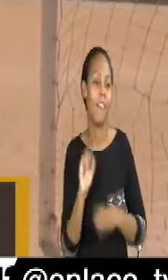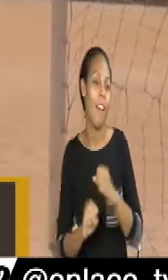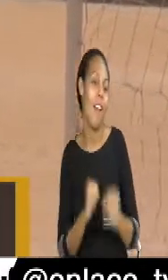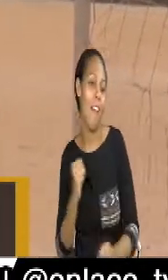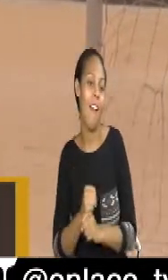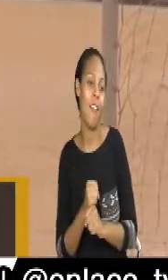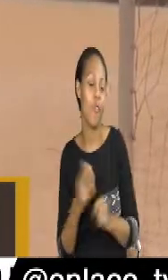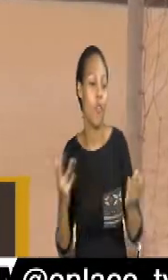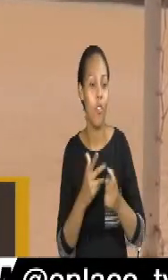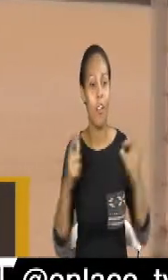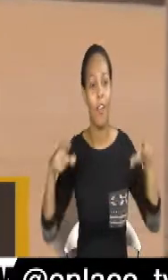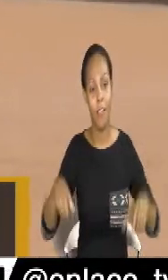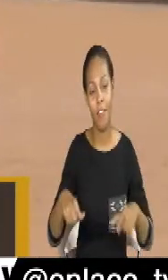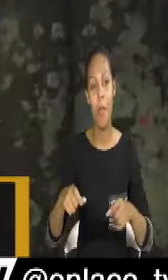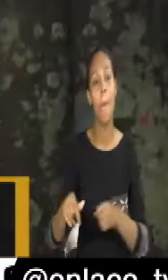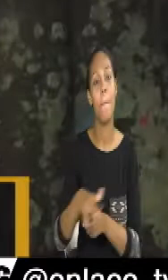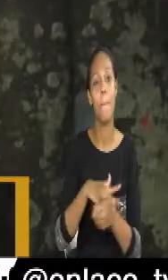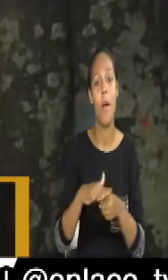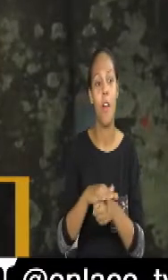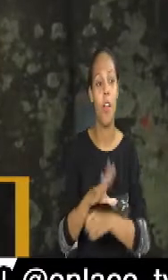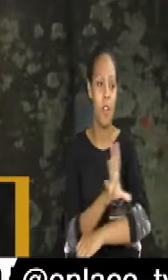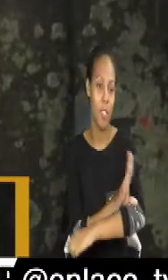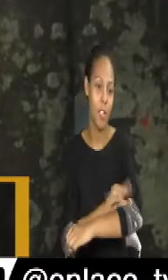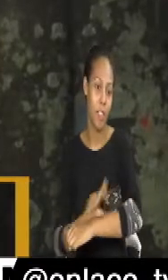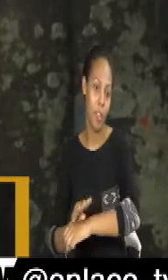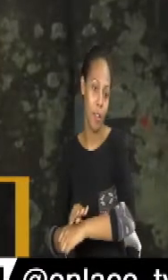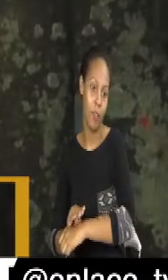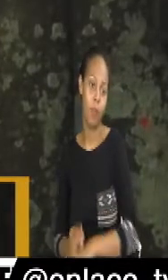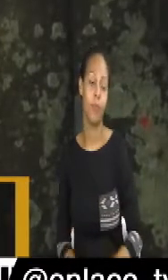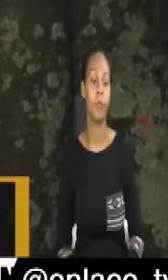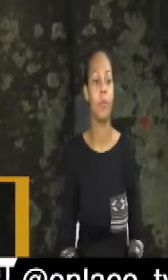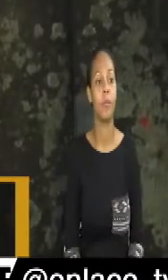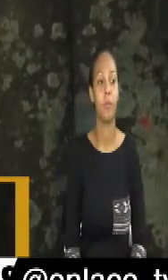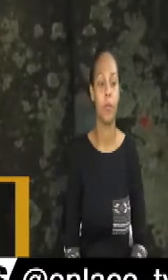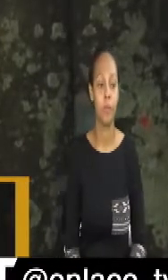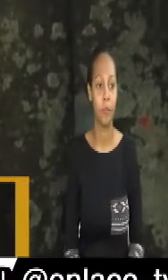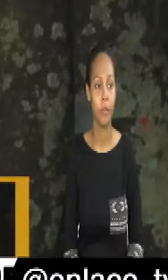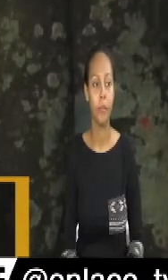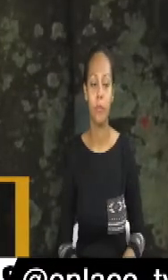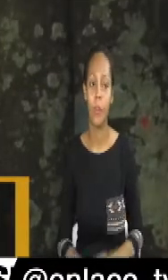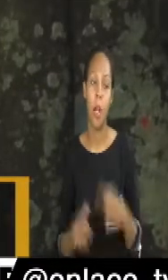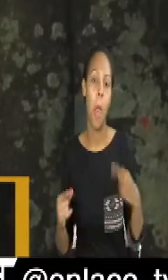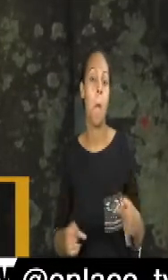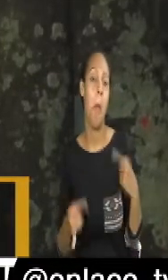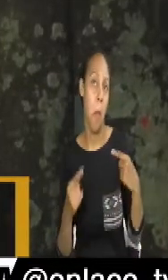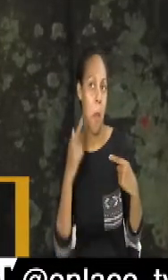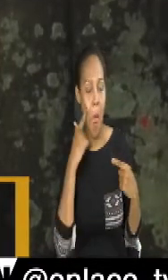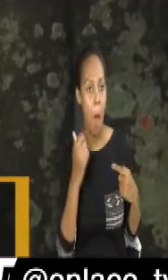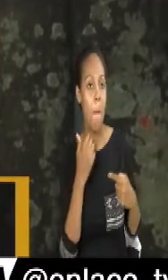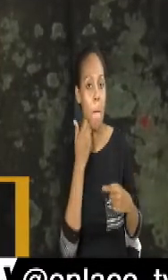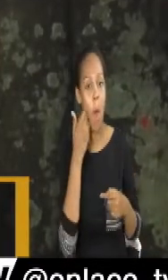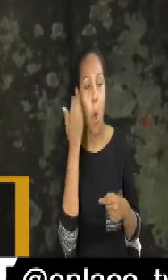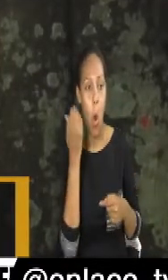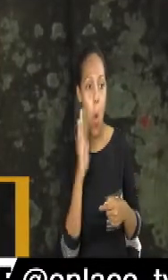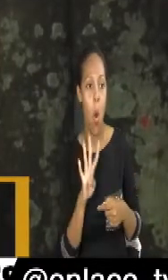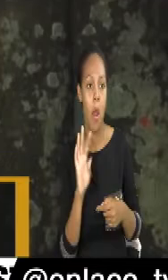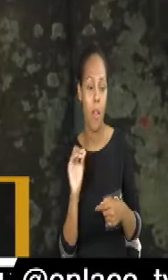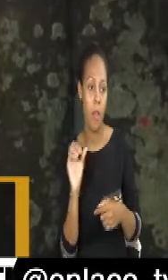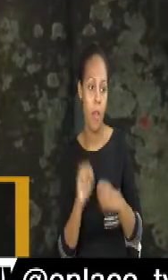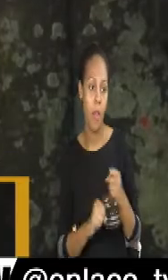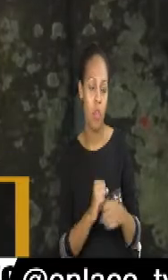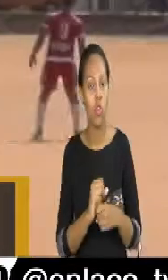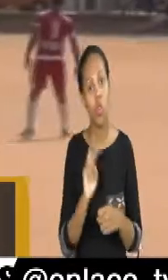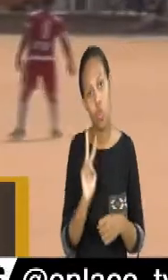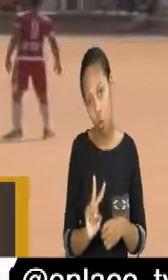cancha del barrio La Planada. Bueno, este torneo, lo bueno es que este torneo son mayores de 40 años, juegan dos menores de 37 hacia